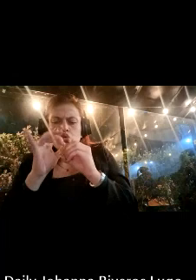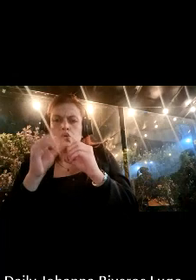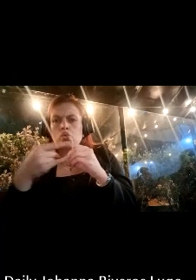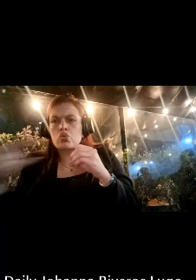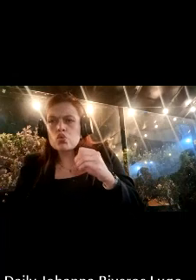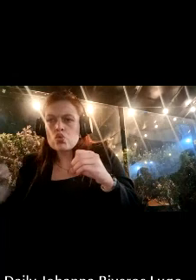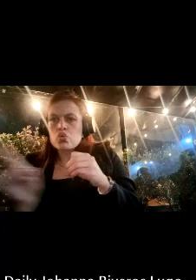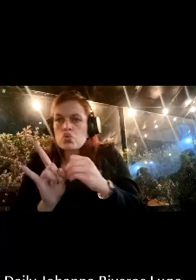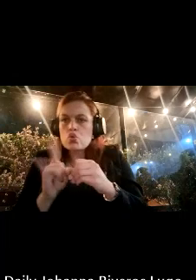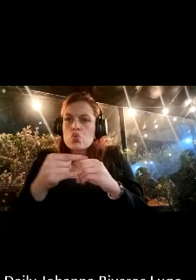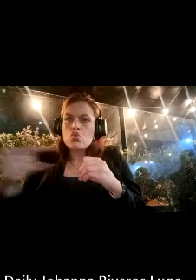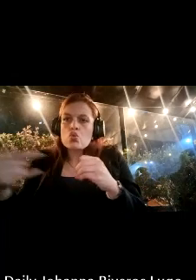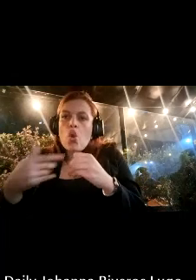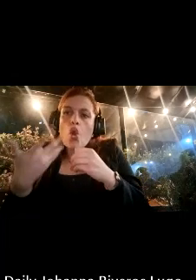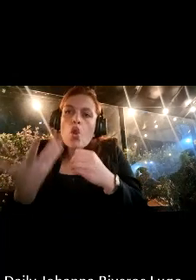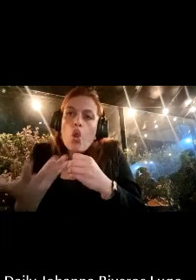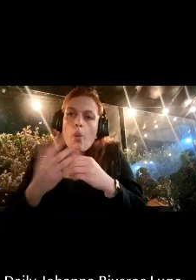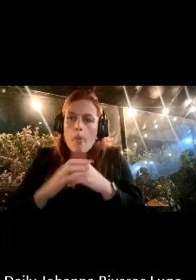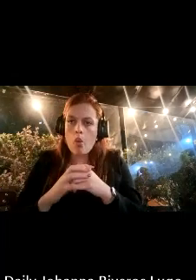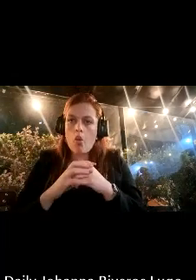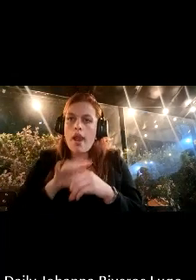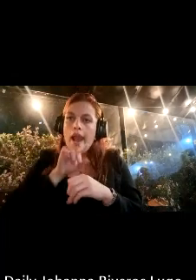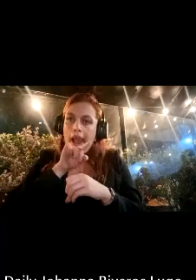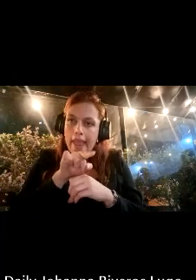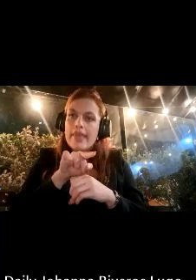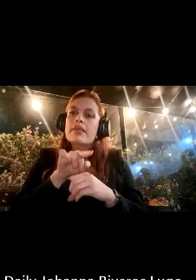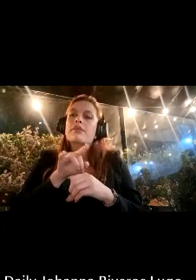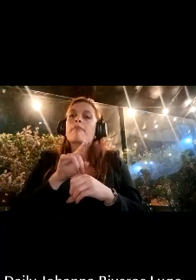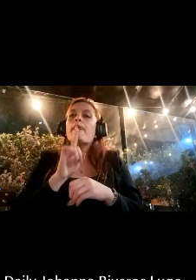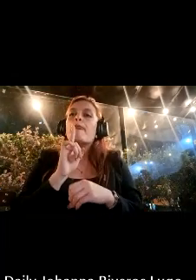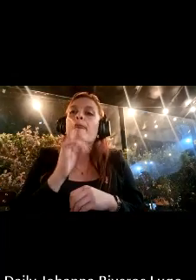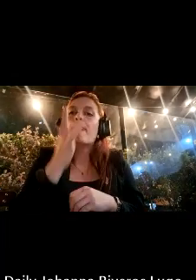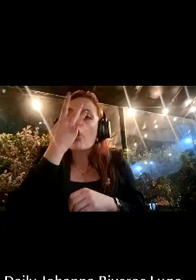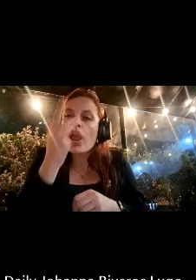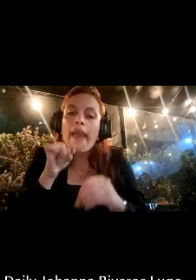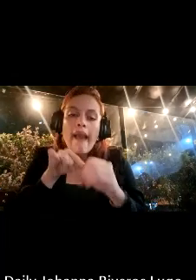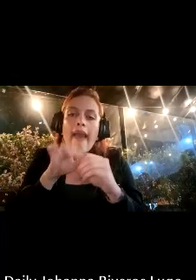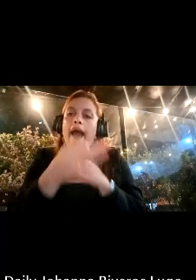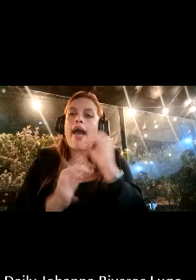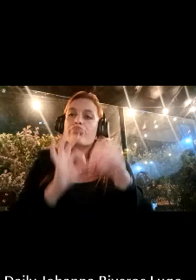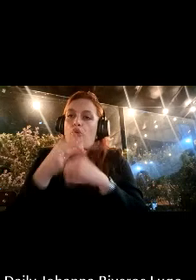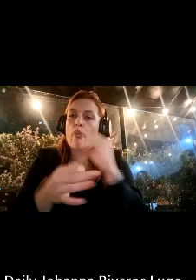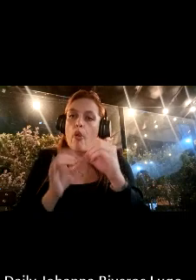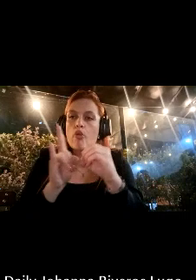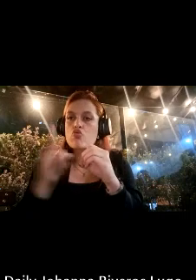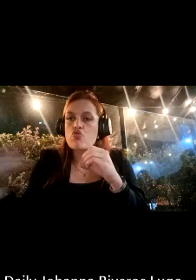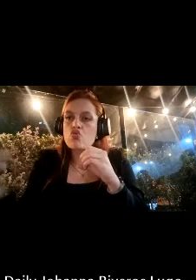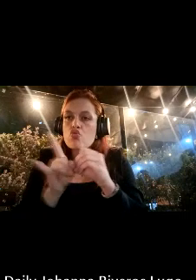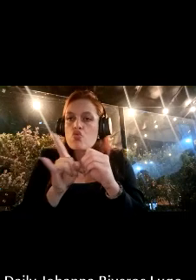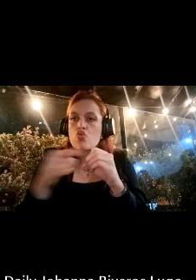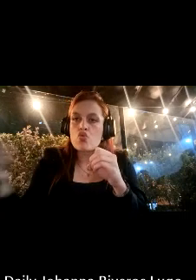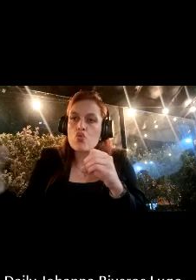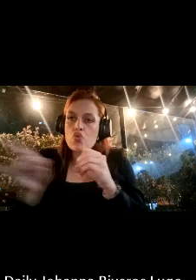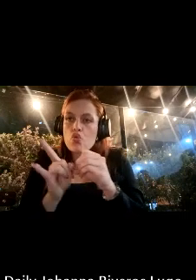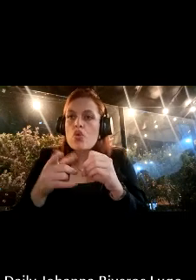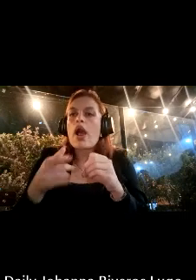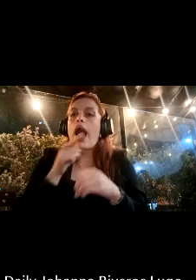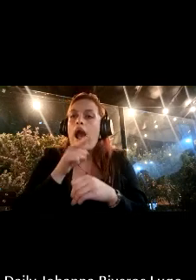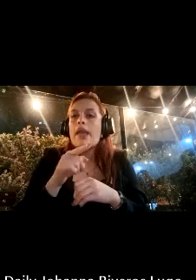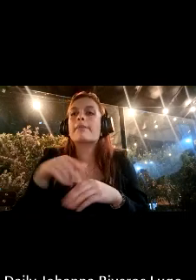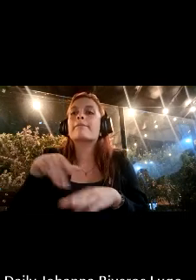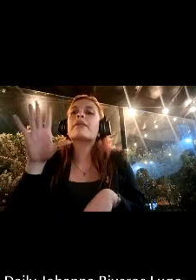se genera a través de los átomos. La física nuclear se suele aplicar, por ejemplo, en las plantas nucleares a fin